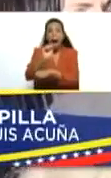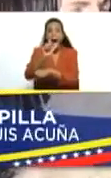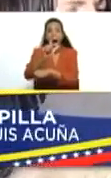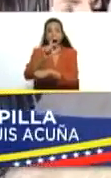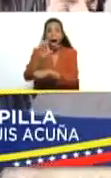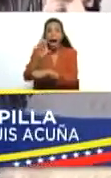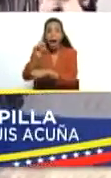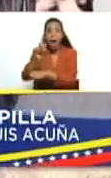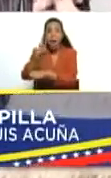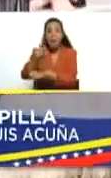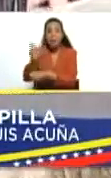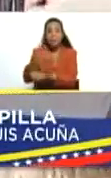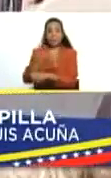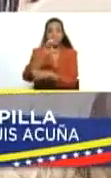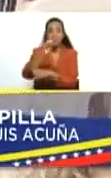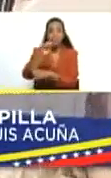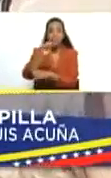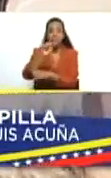Moran.